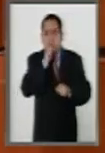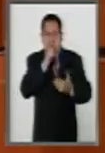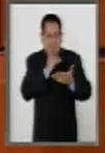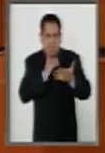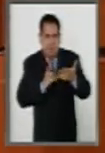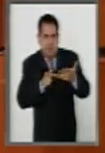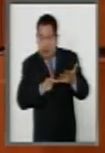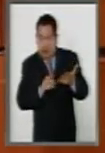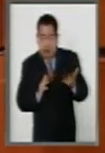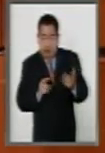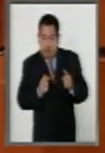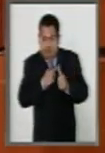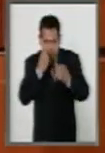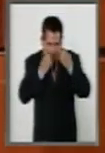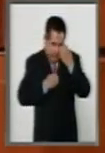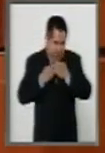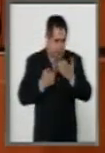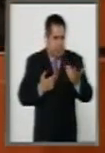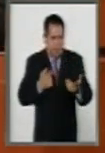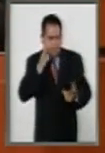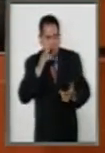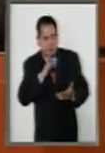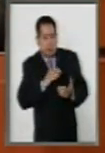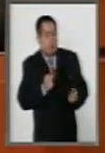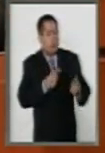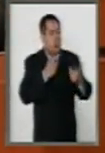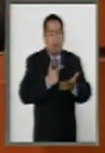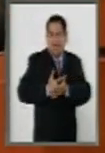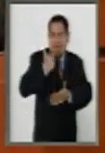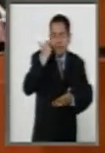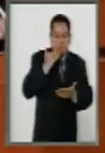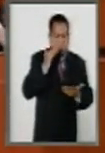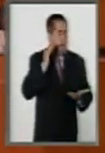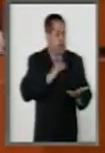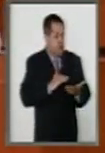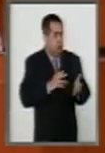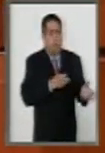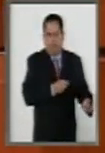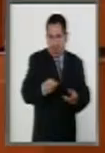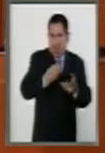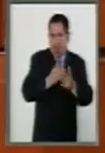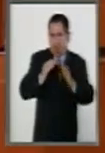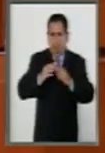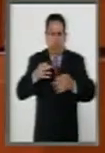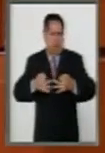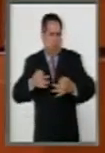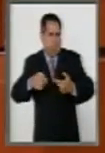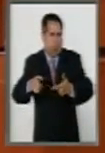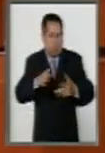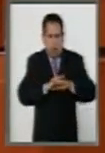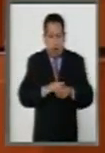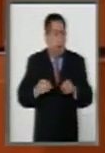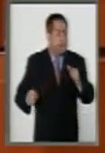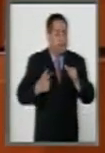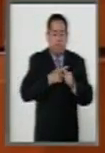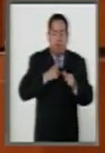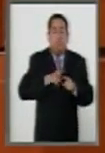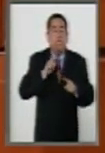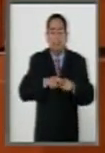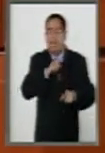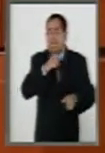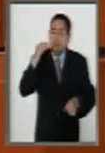adjetiva penal, para reducir el número de delitos graves y dar mayores garantías al principio de presunción de